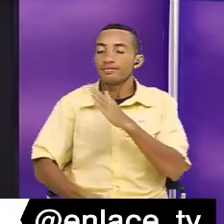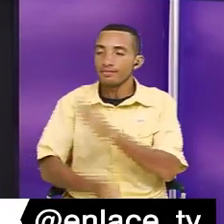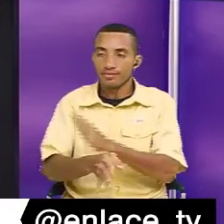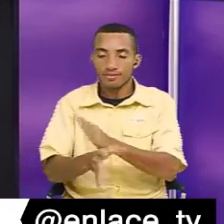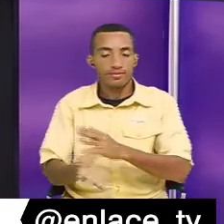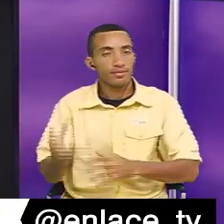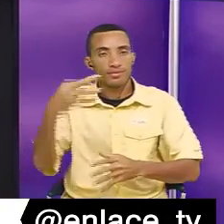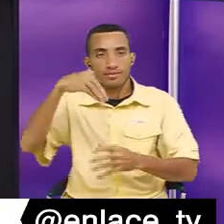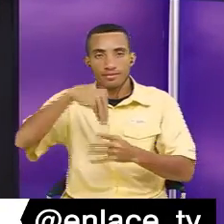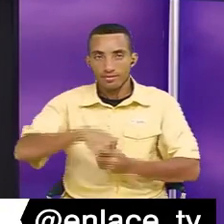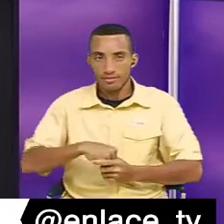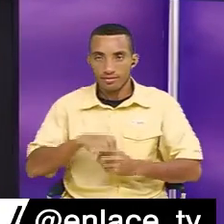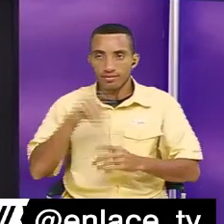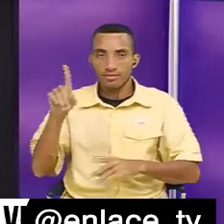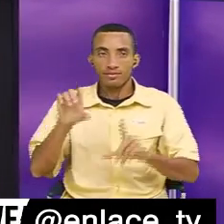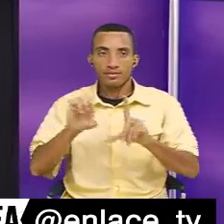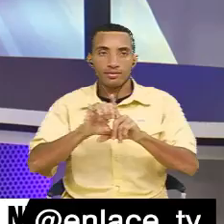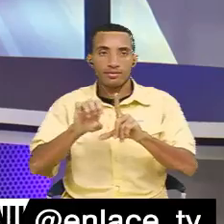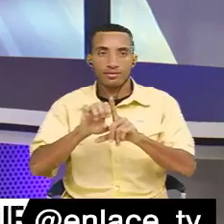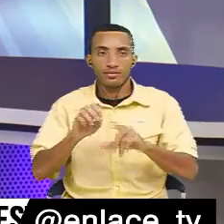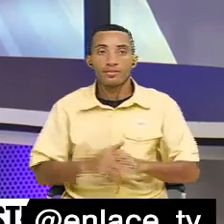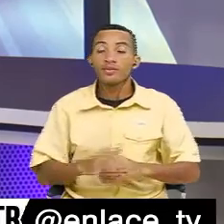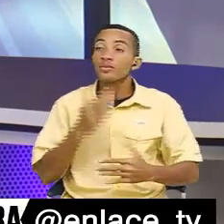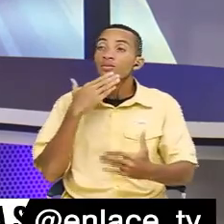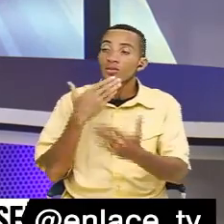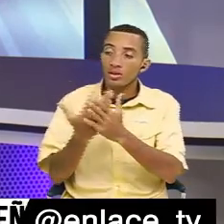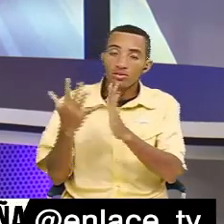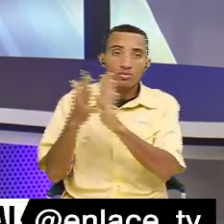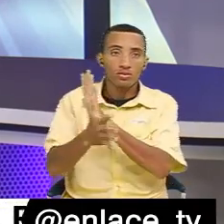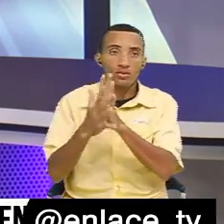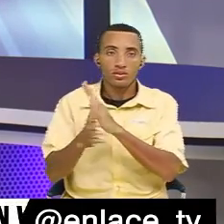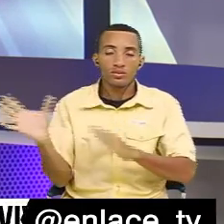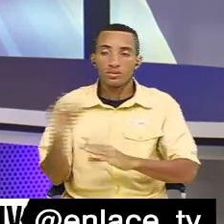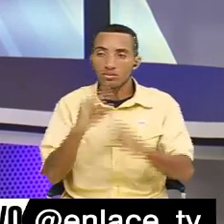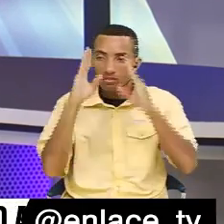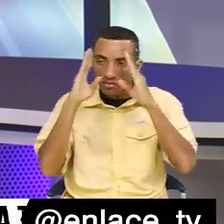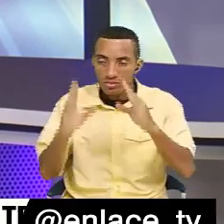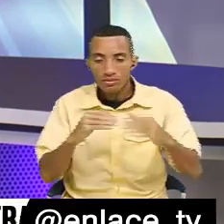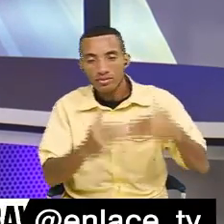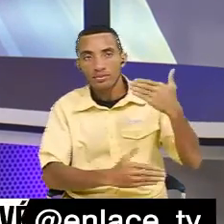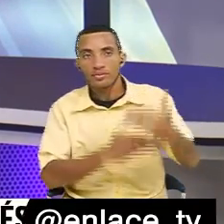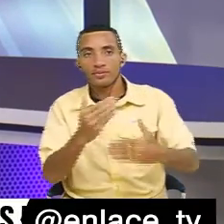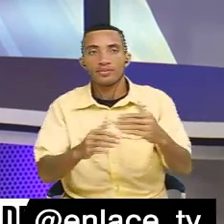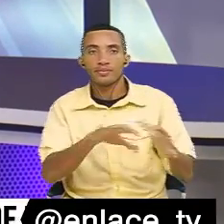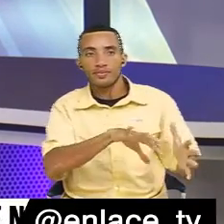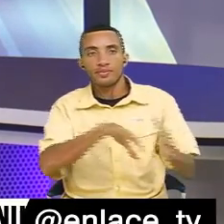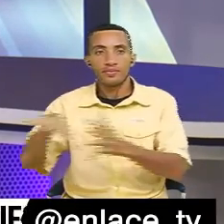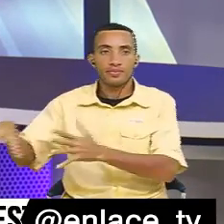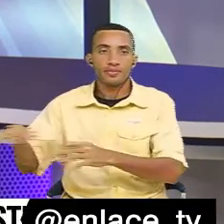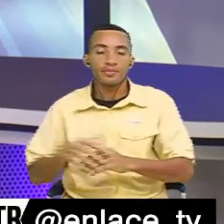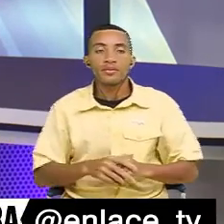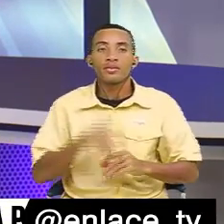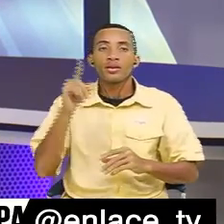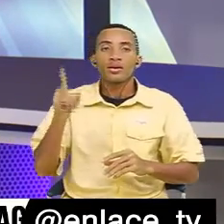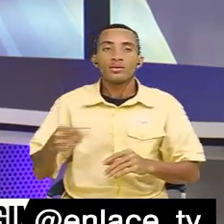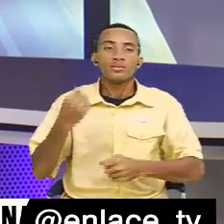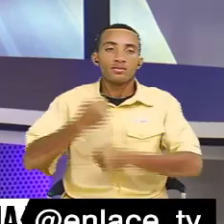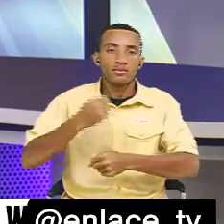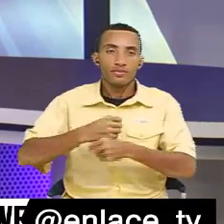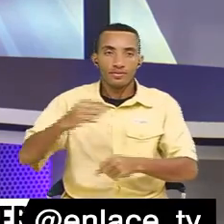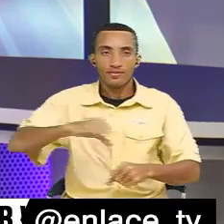estudios. Gracias, Pedro, por su información. Estaremos atentos al desarrollo de la misma. Y en el espacio de trabajadores de derechos humanos